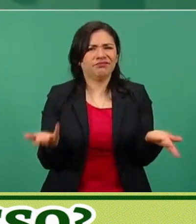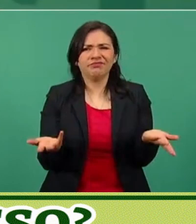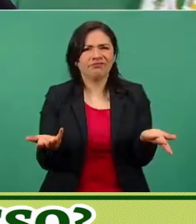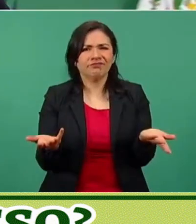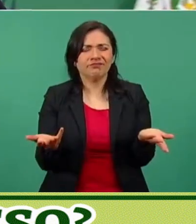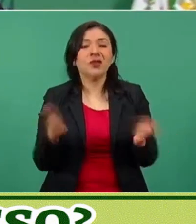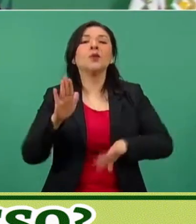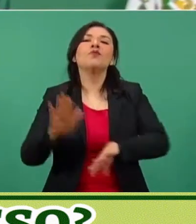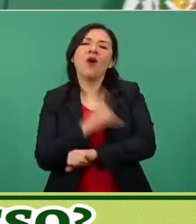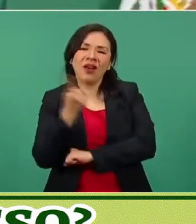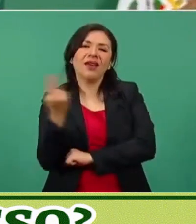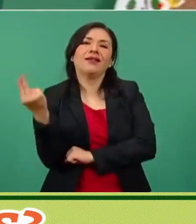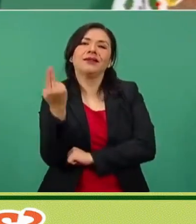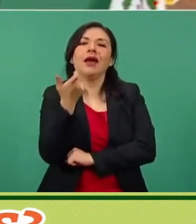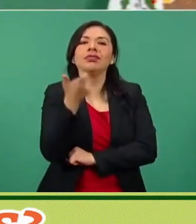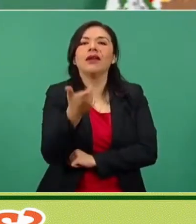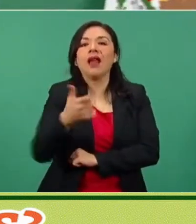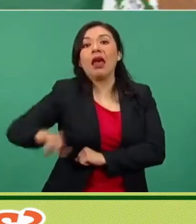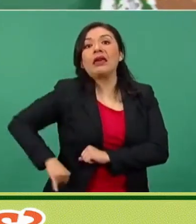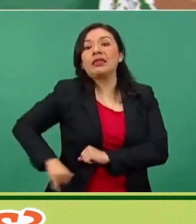por los intereses económicos